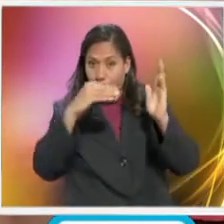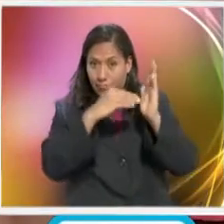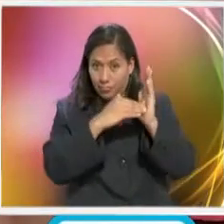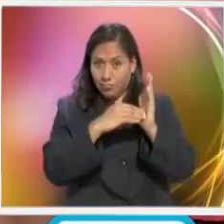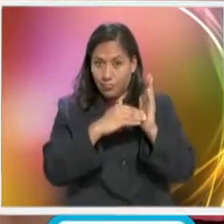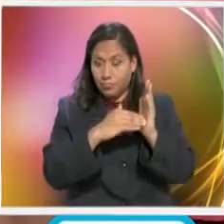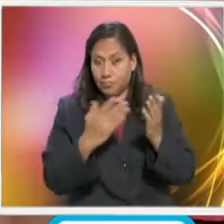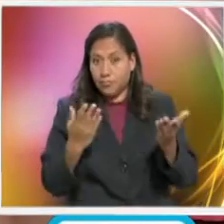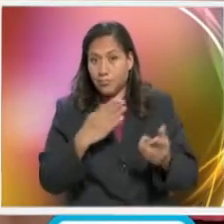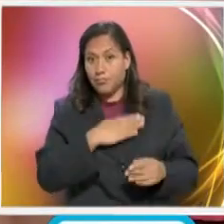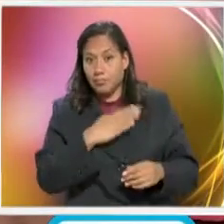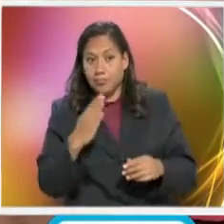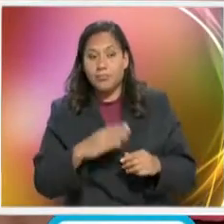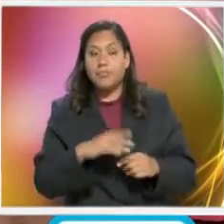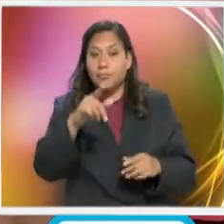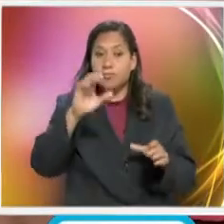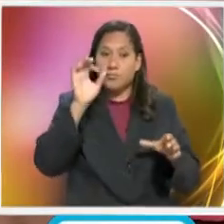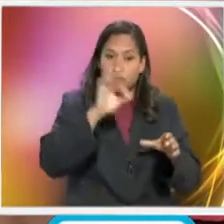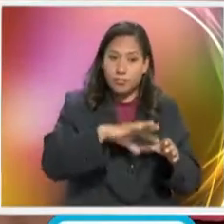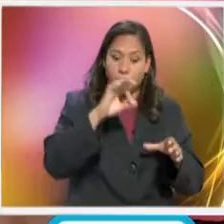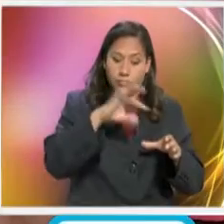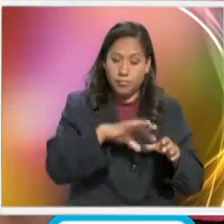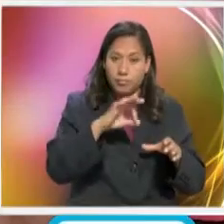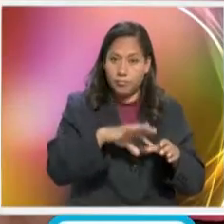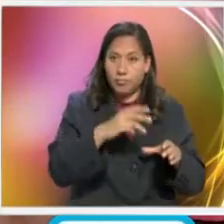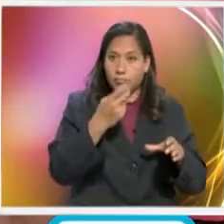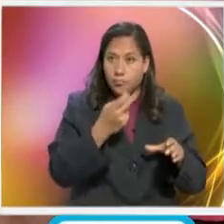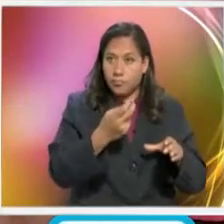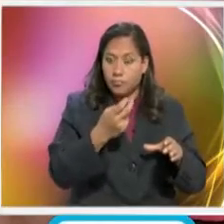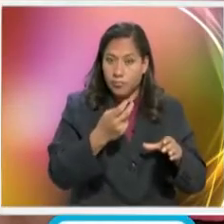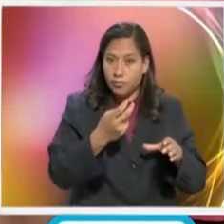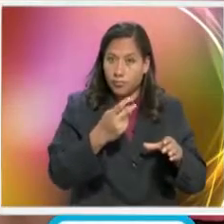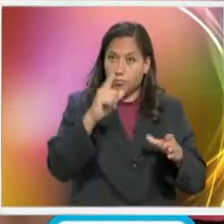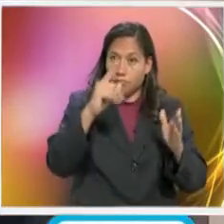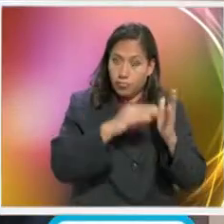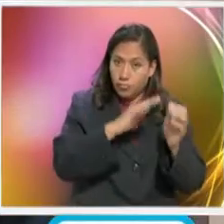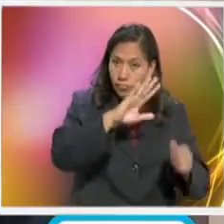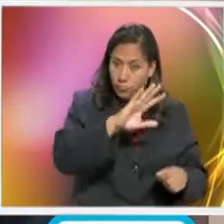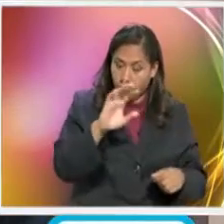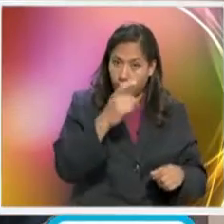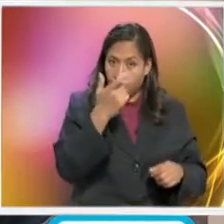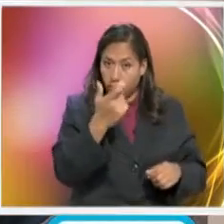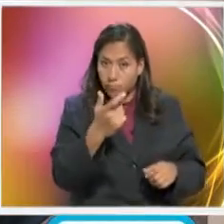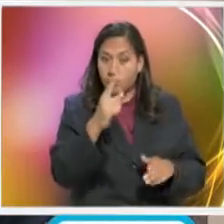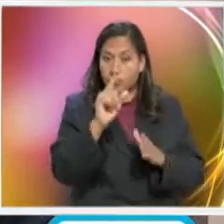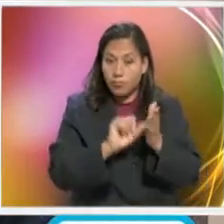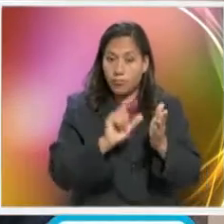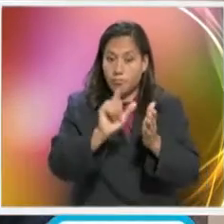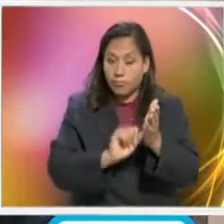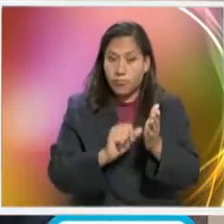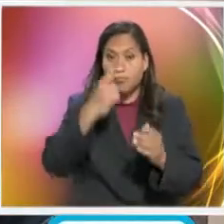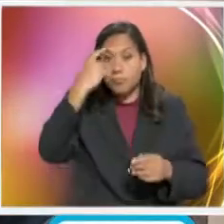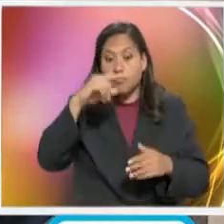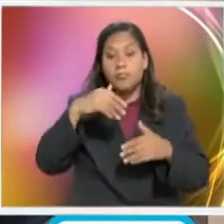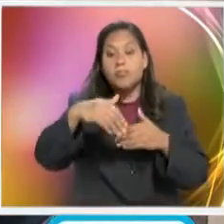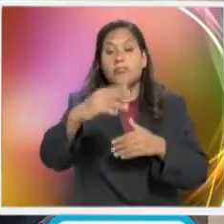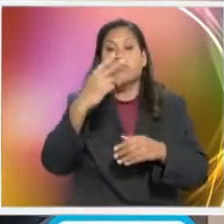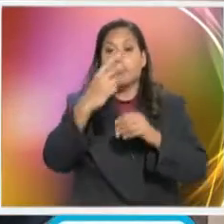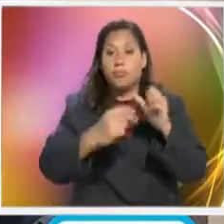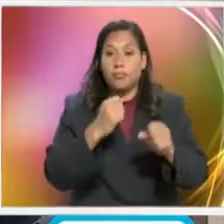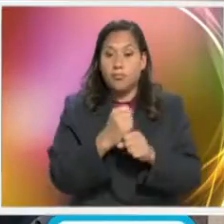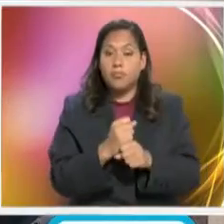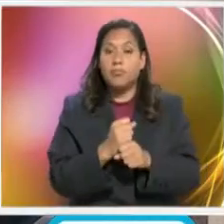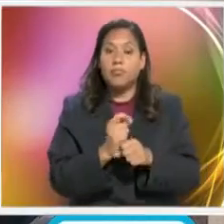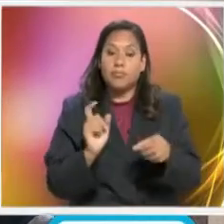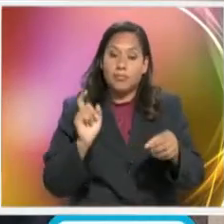¿no? Entonces, bueno, vas a ahorrar esta cantidad de otra vez 1,500 pesos al mes para que a los 2 años puedas tener el